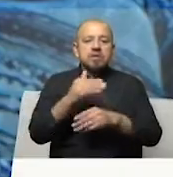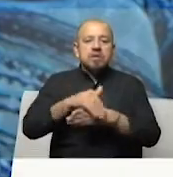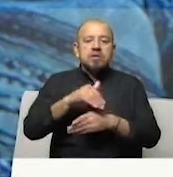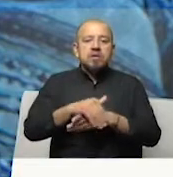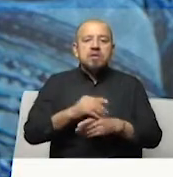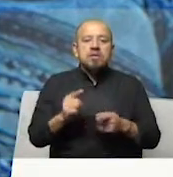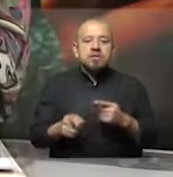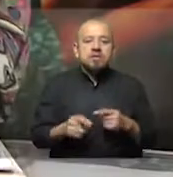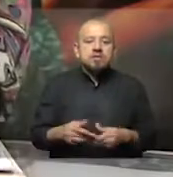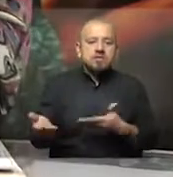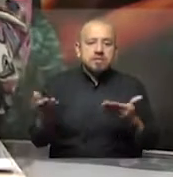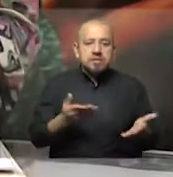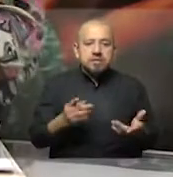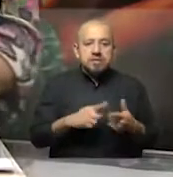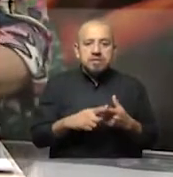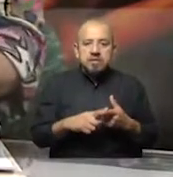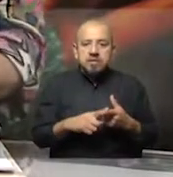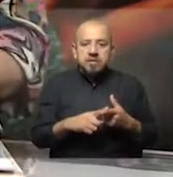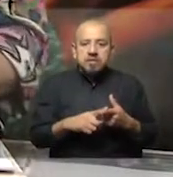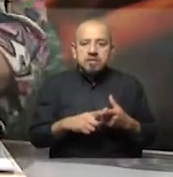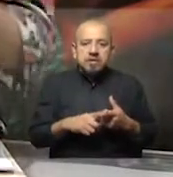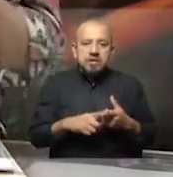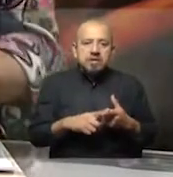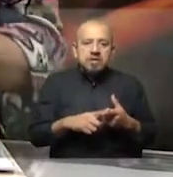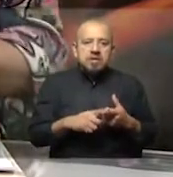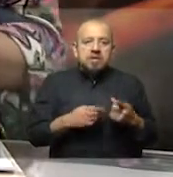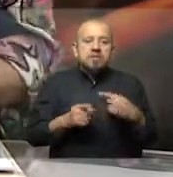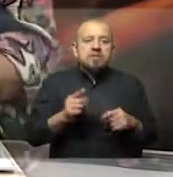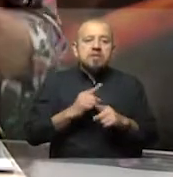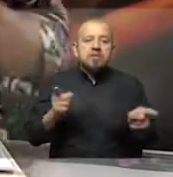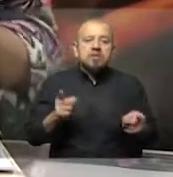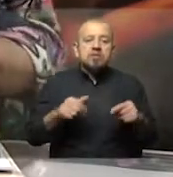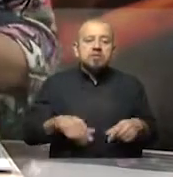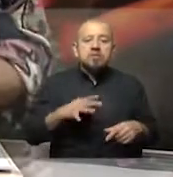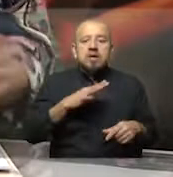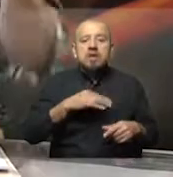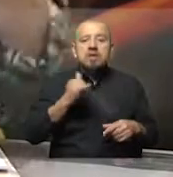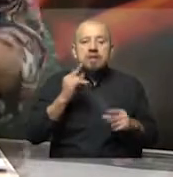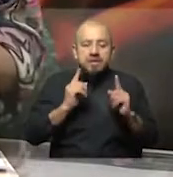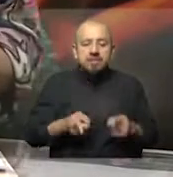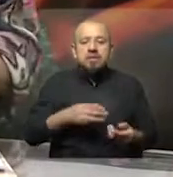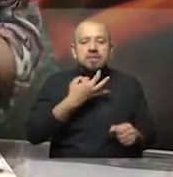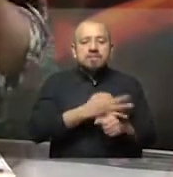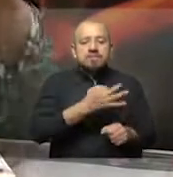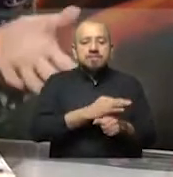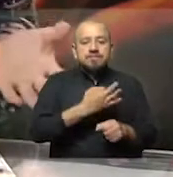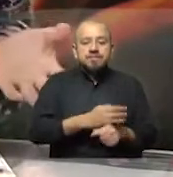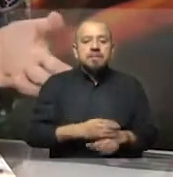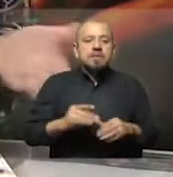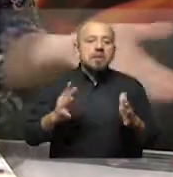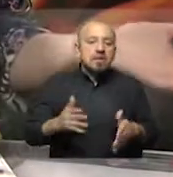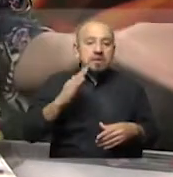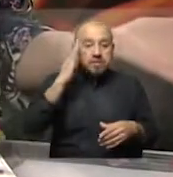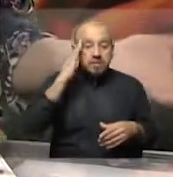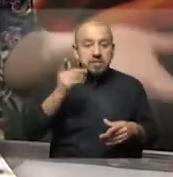Jardín Botánico la presentación del libro de marion y quiero terminar con una frase ya que dice no basta con recetar hay que también enseñar porque después de todo Para qué sirve